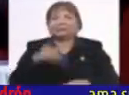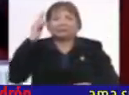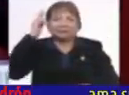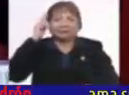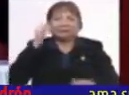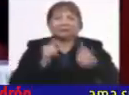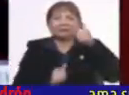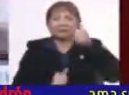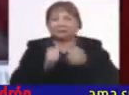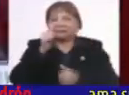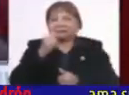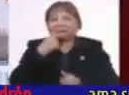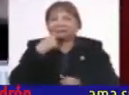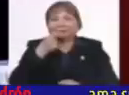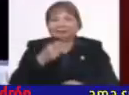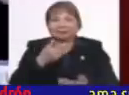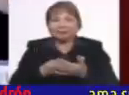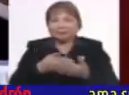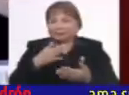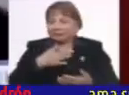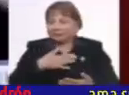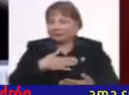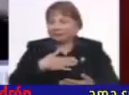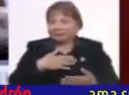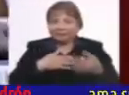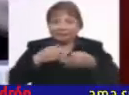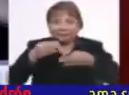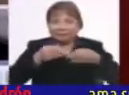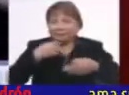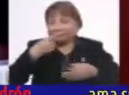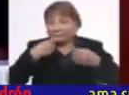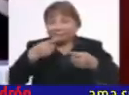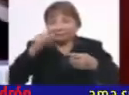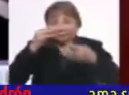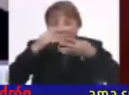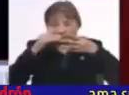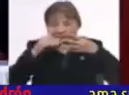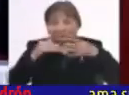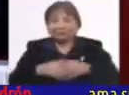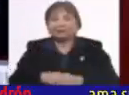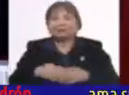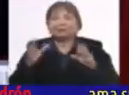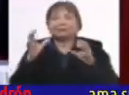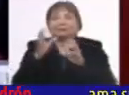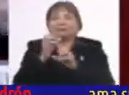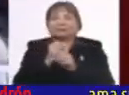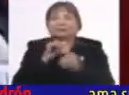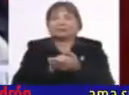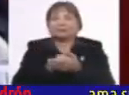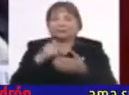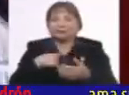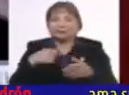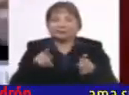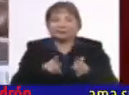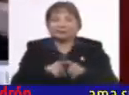razones por la cual ella de mis propias expresiones en forma literal concluye al igual